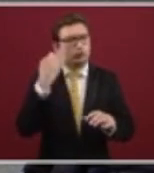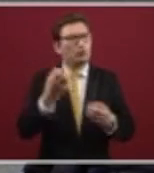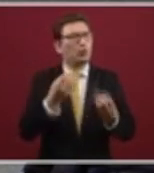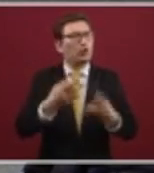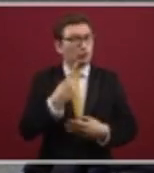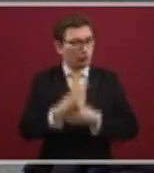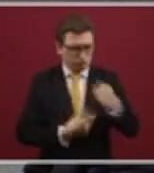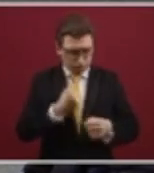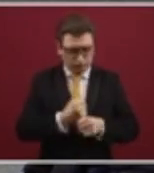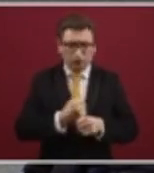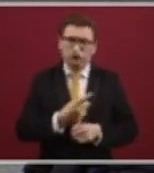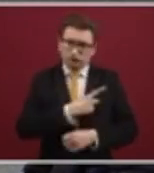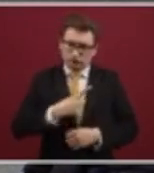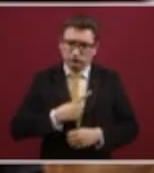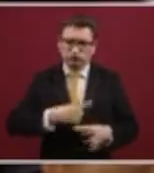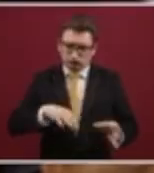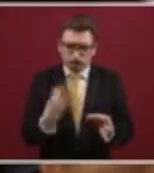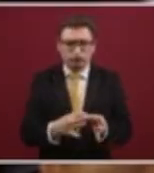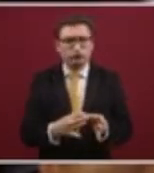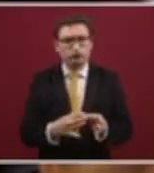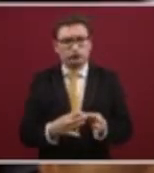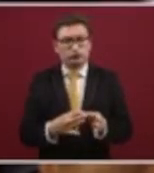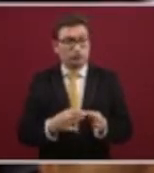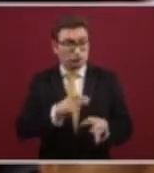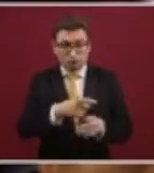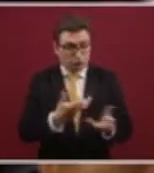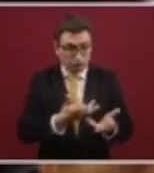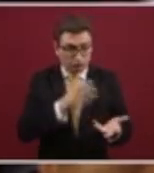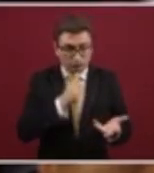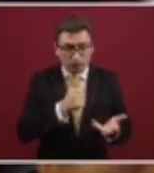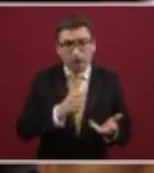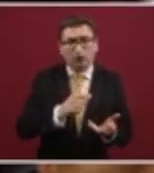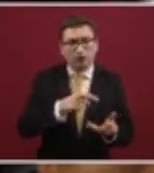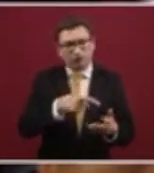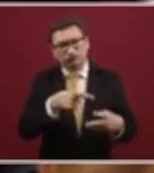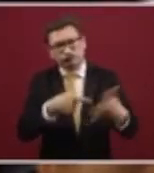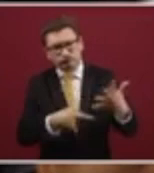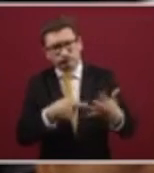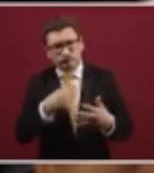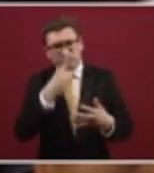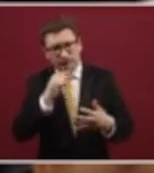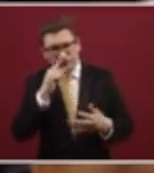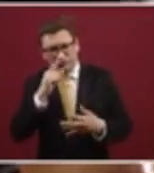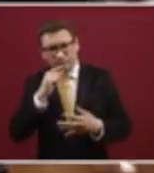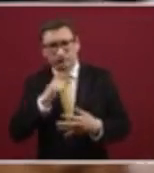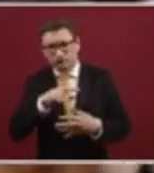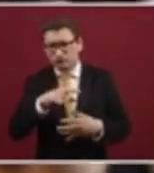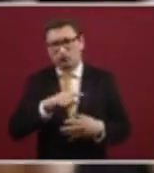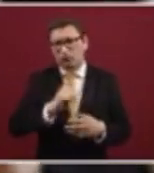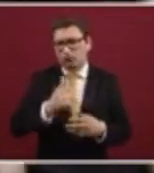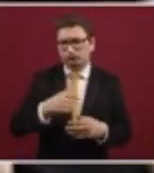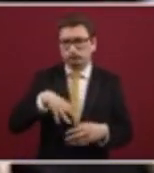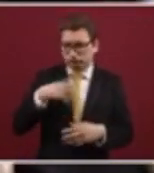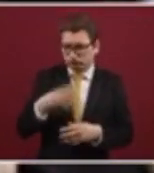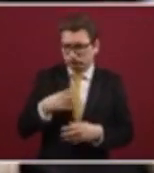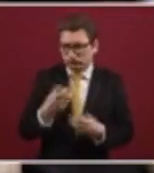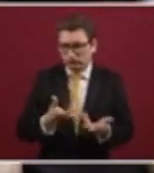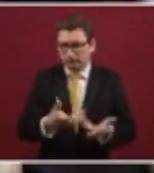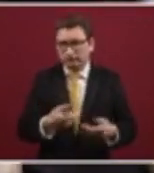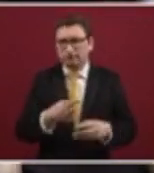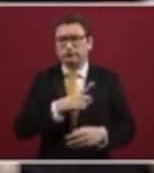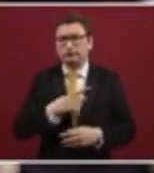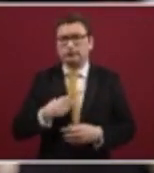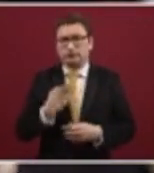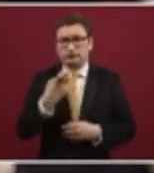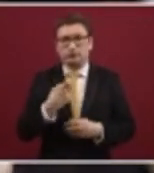pues órale, o de perdidas 3 o 4, si no, pues buscar donde hubo las fallas y reanudar esfuerzos. Pero es una,